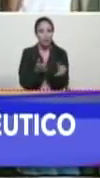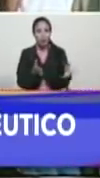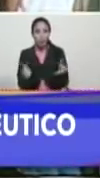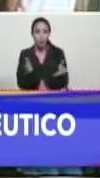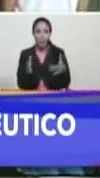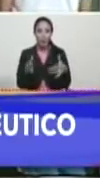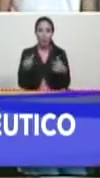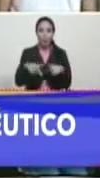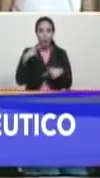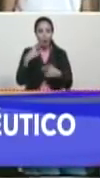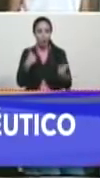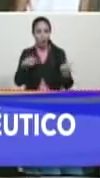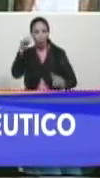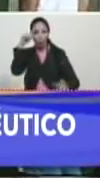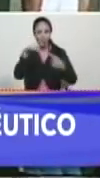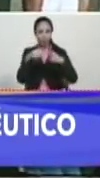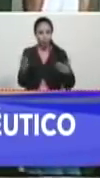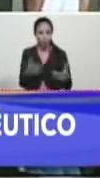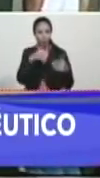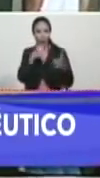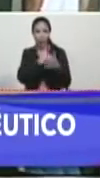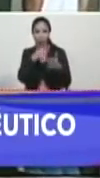estos temas, porque sé que